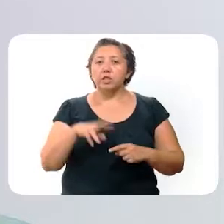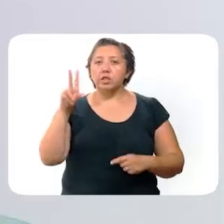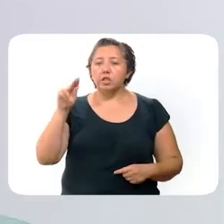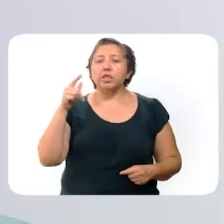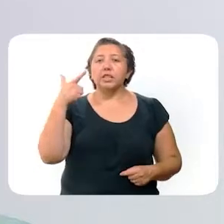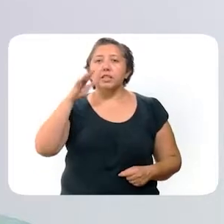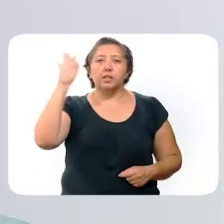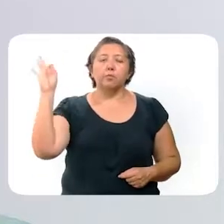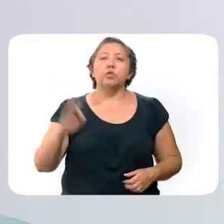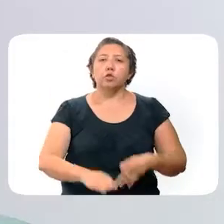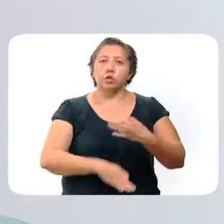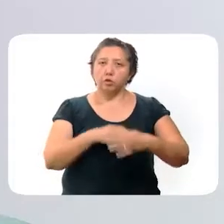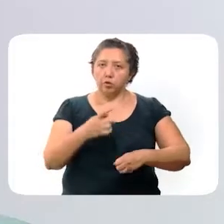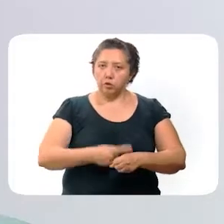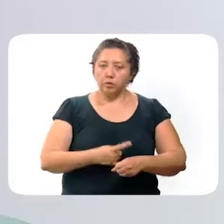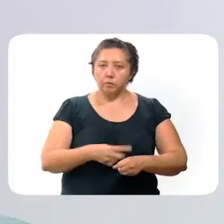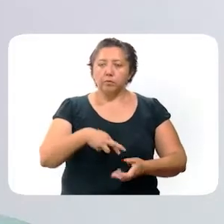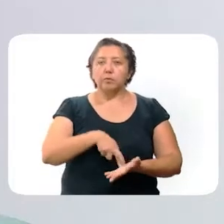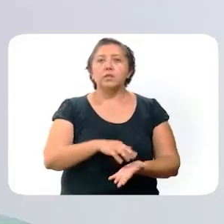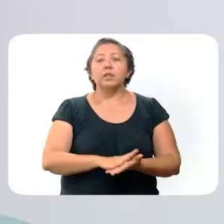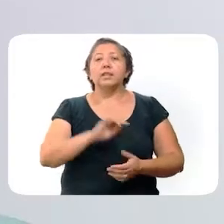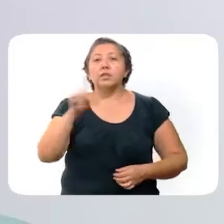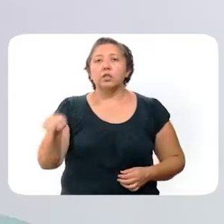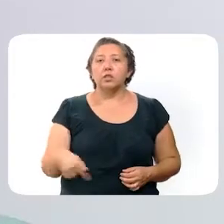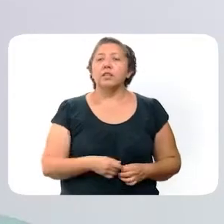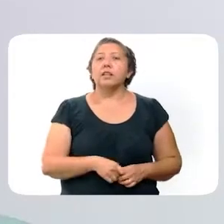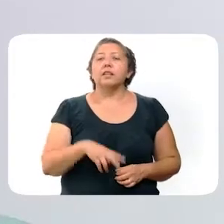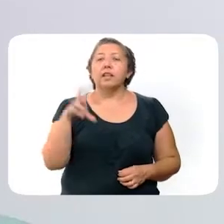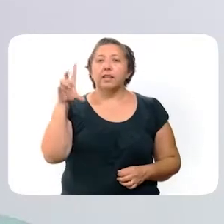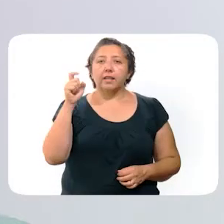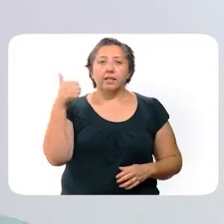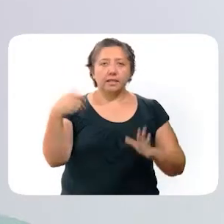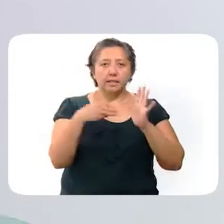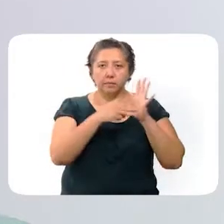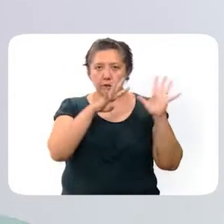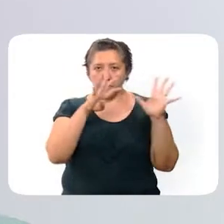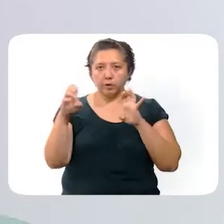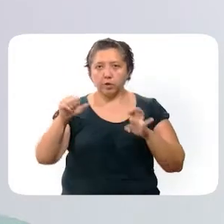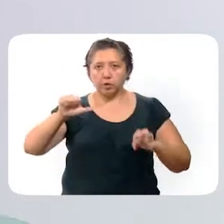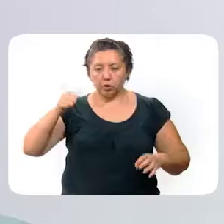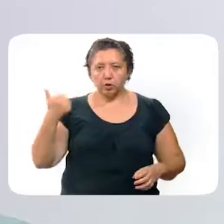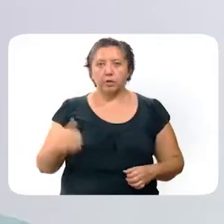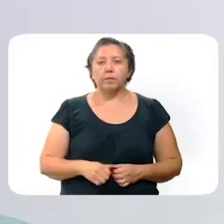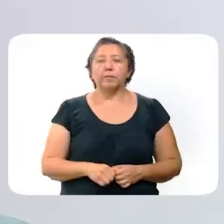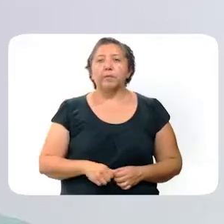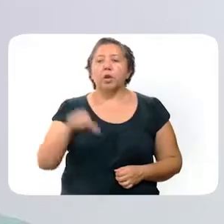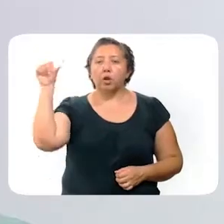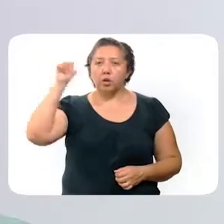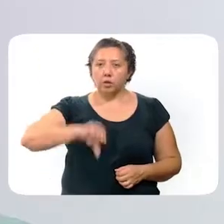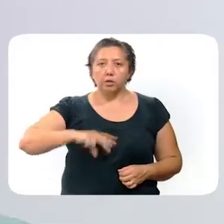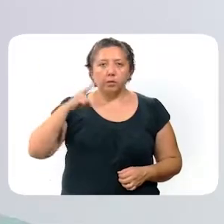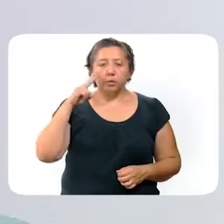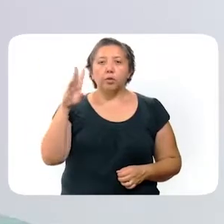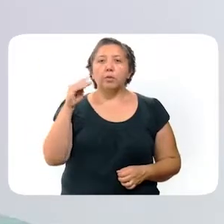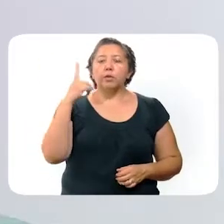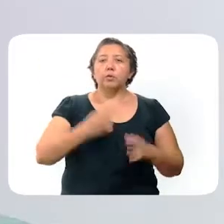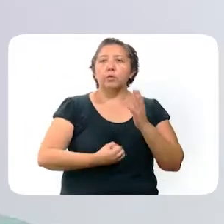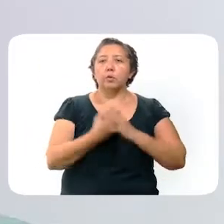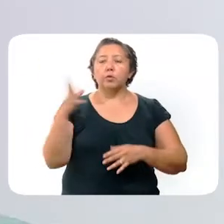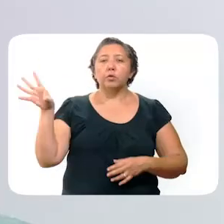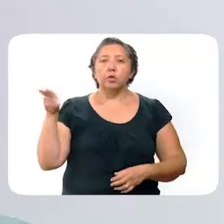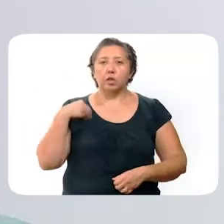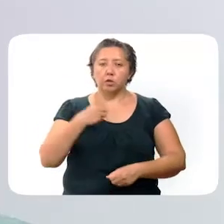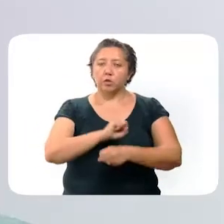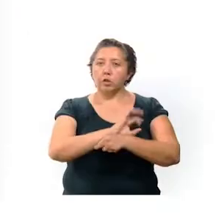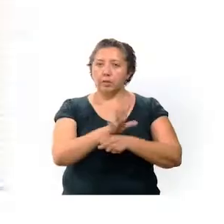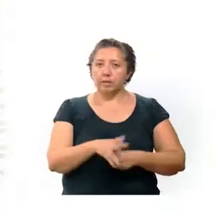representa el 87% del total de contagios registrados, que son 36.911. Hoy se detectaron 91 nuevos contagios